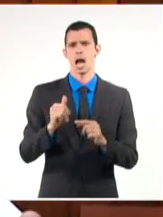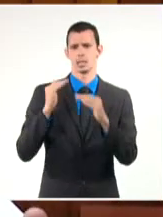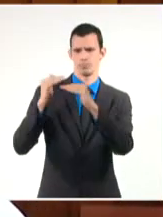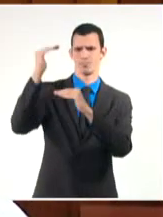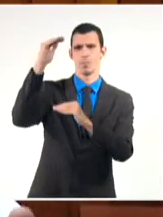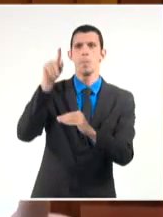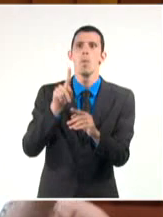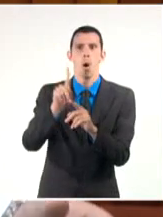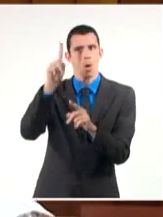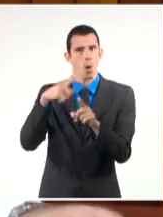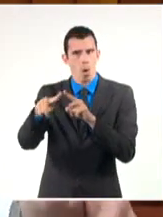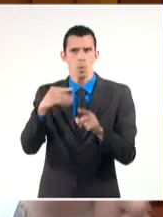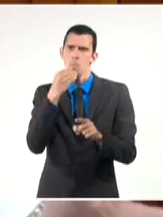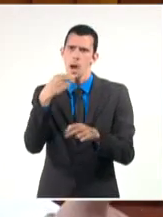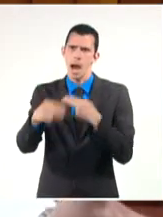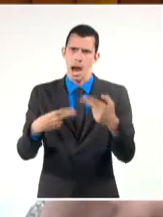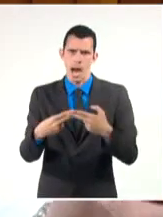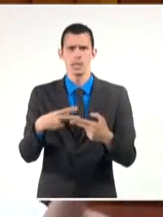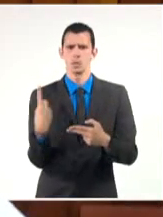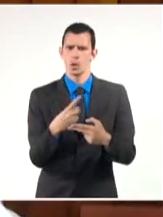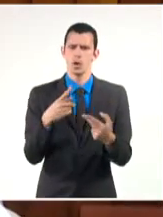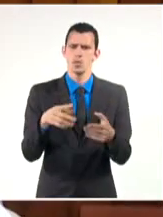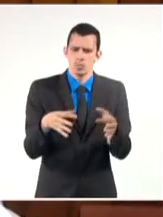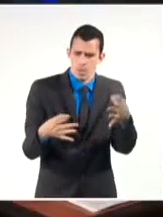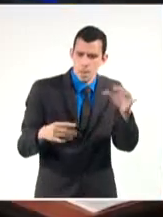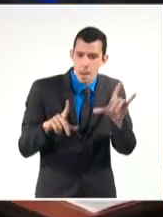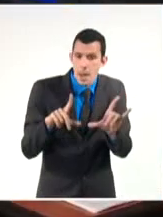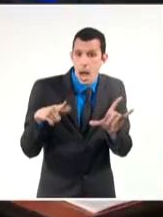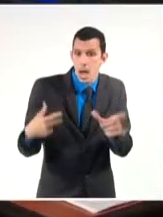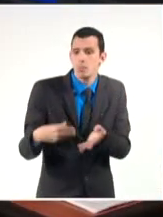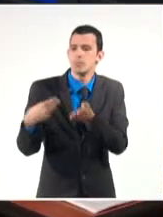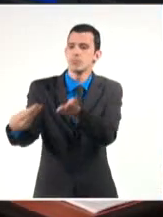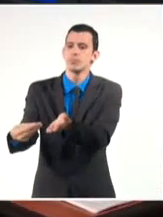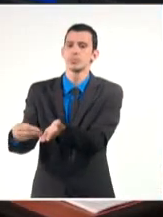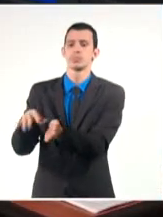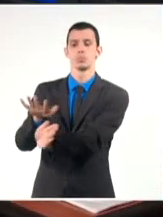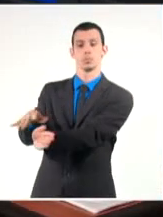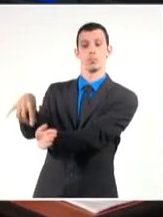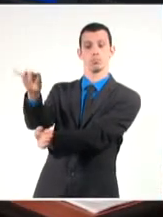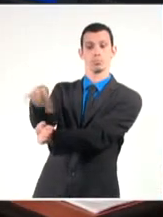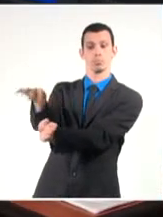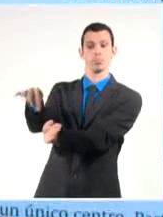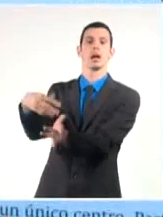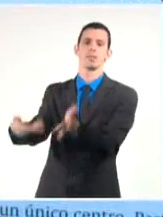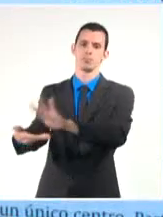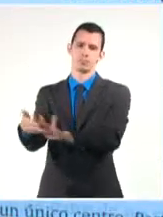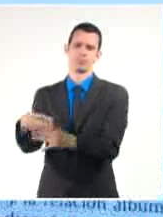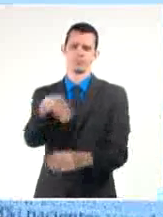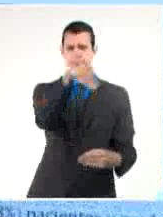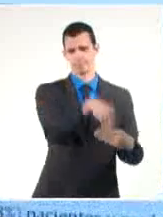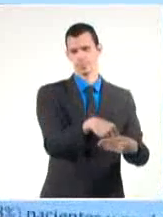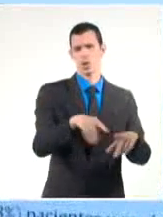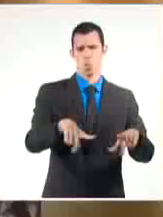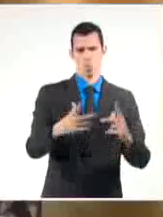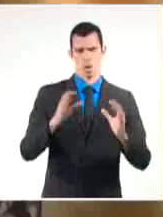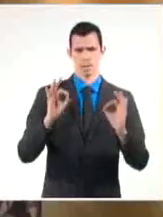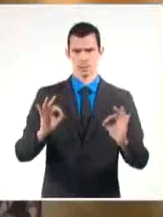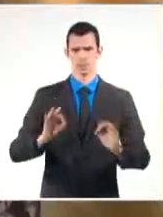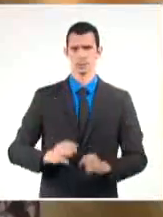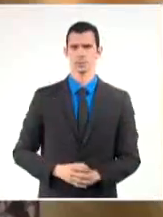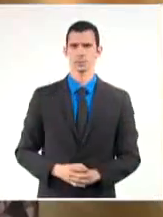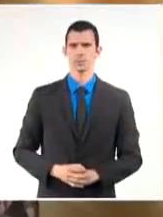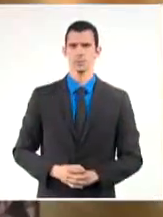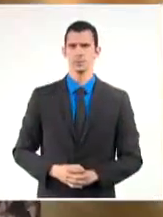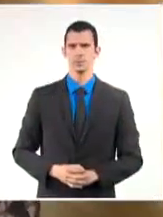derecho, se van a llevar las boletas acompañadas. Para el especialista de segundo grado en reumatología, doctor Miguel